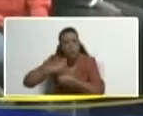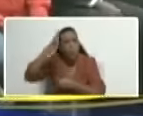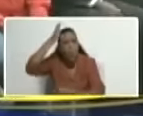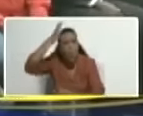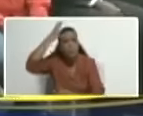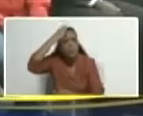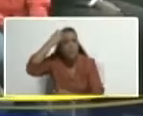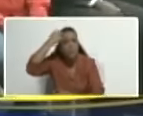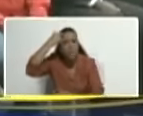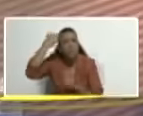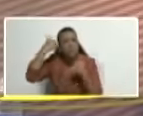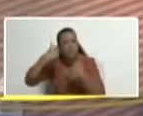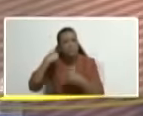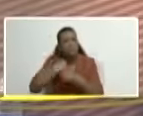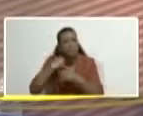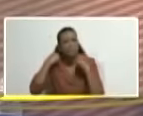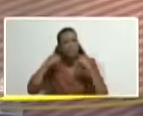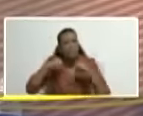lo he dicho,